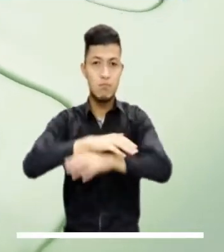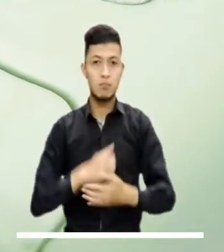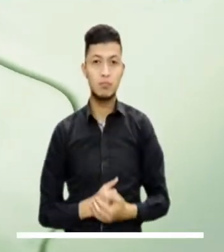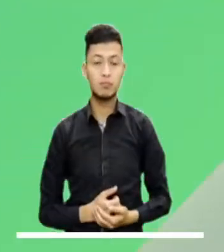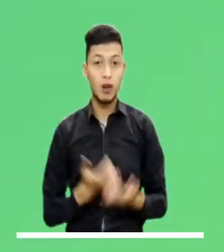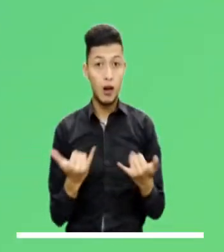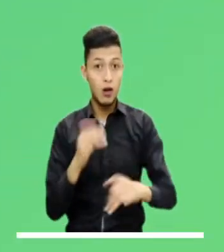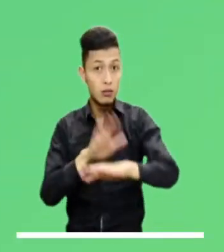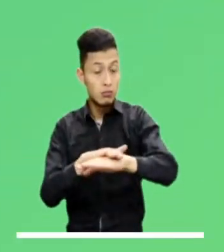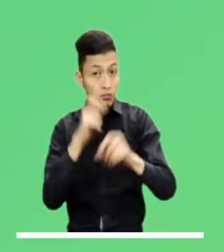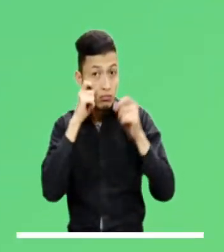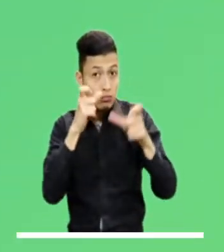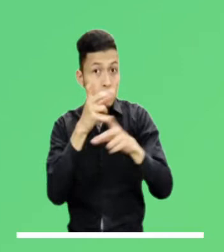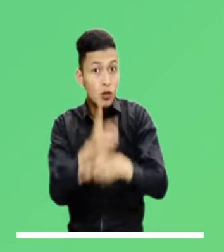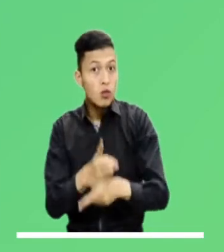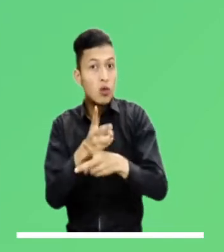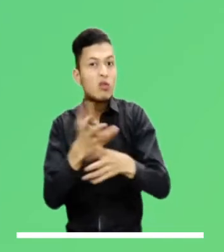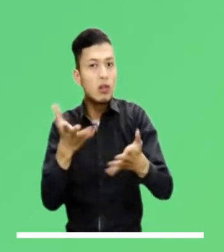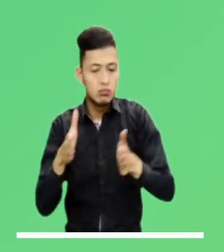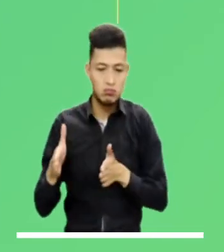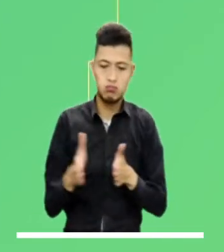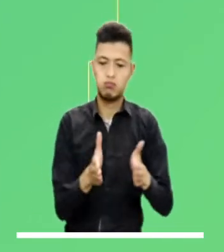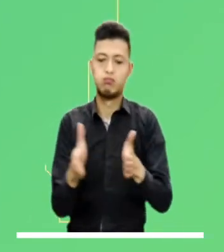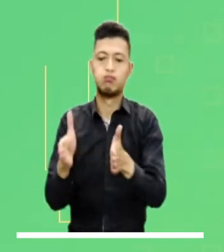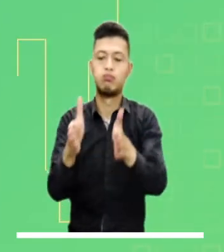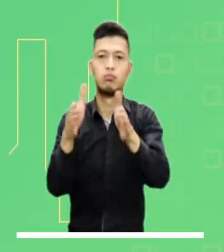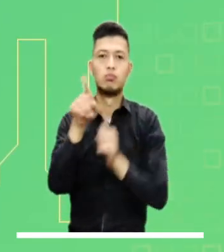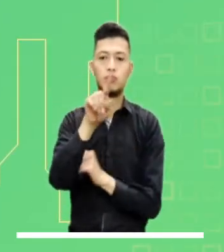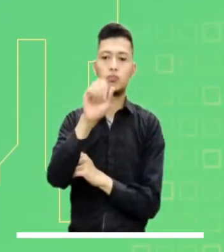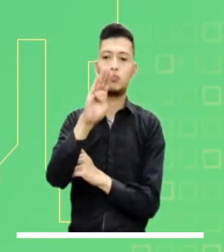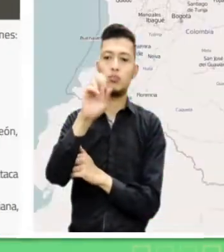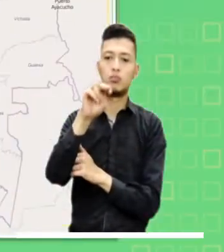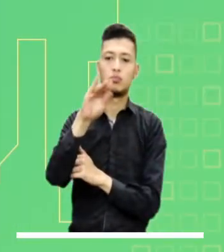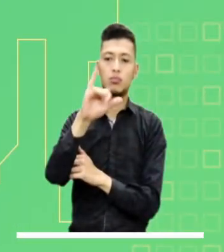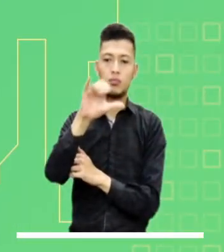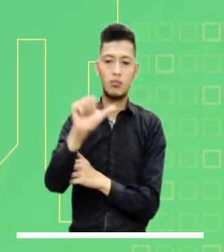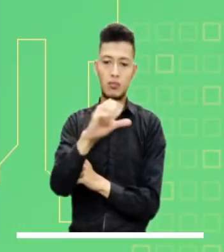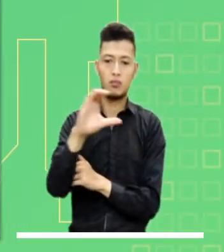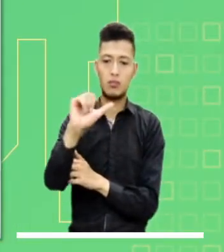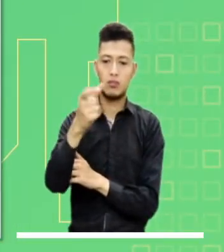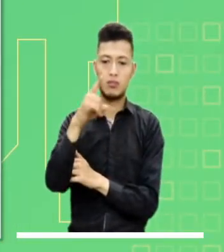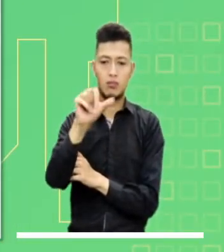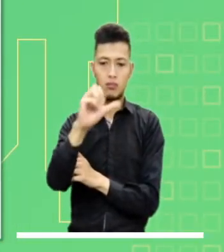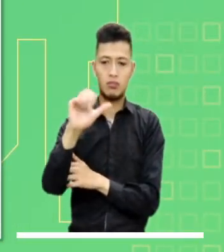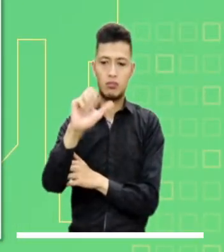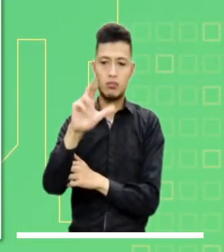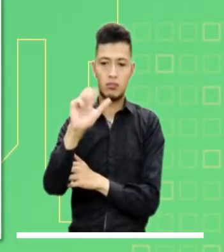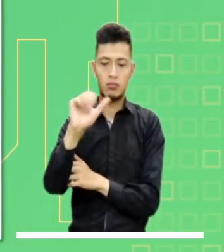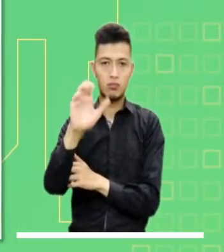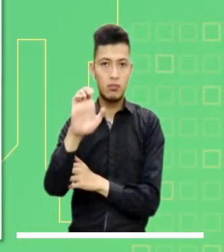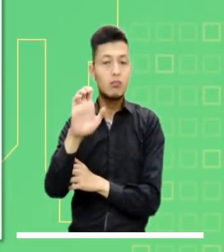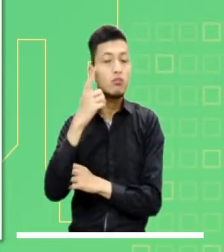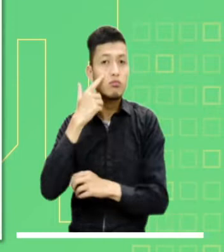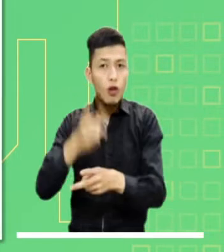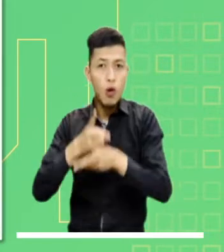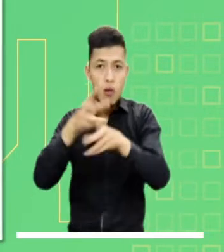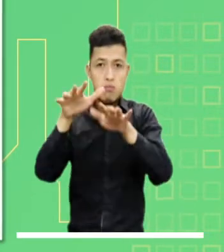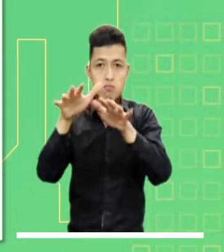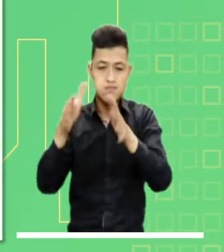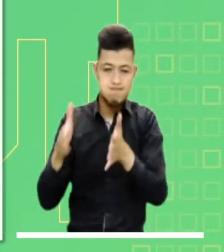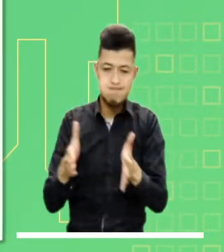Conozcamos ahora las alertas activas. Alerta por crecientes en los ríos Sabandija, Carare, Cauca, Tagua y